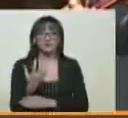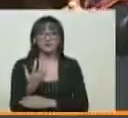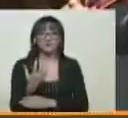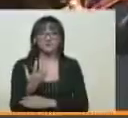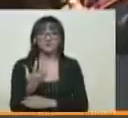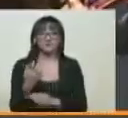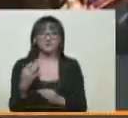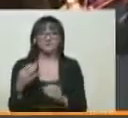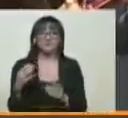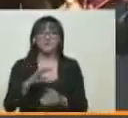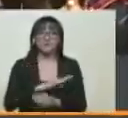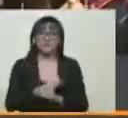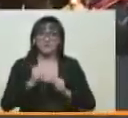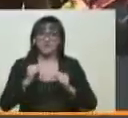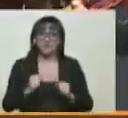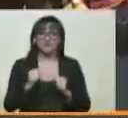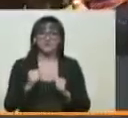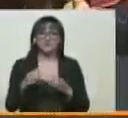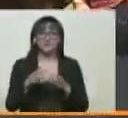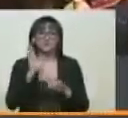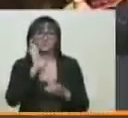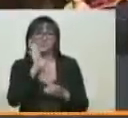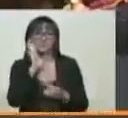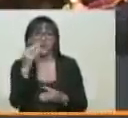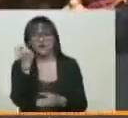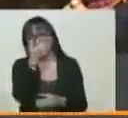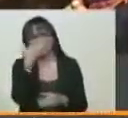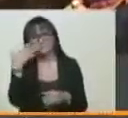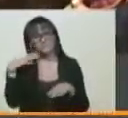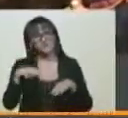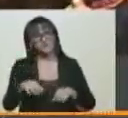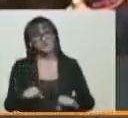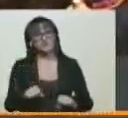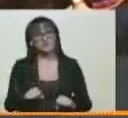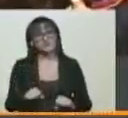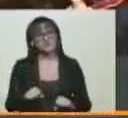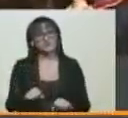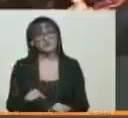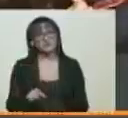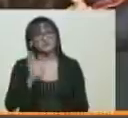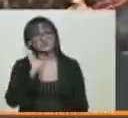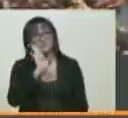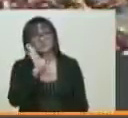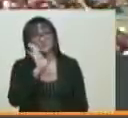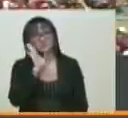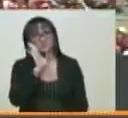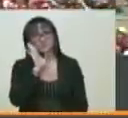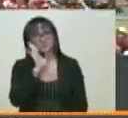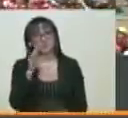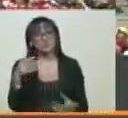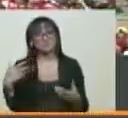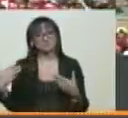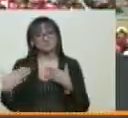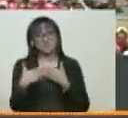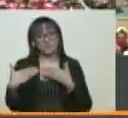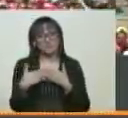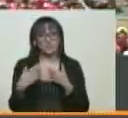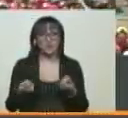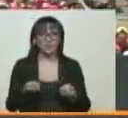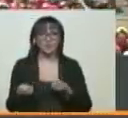con toda mi fuerza a las mafias capitalistas, a las mafias bachaqueras de la guerra económica.